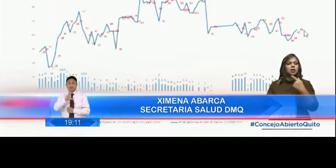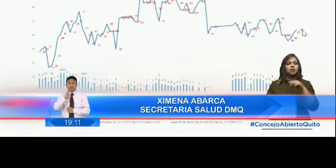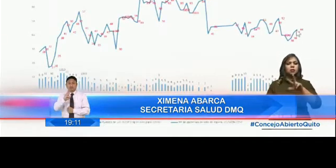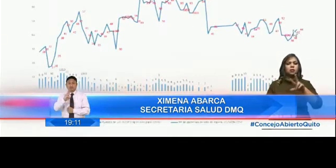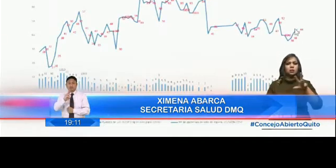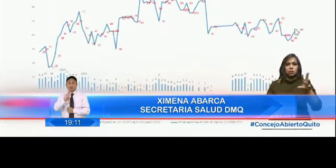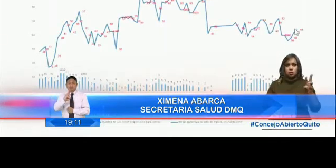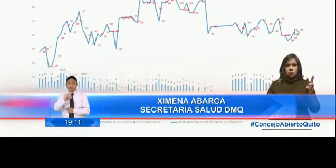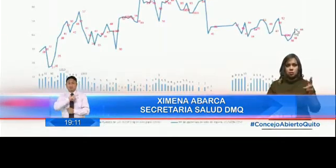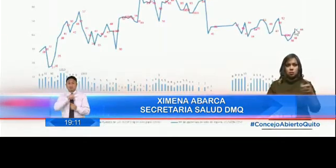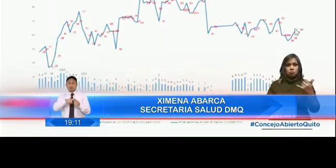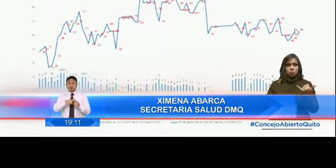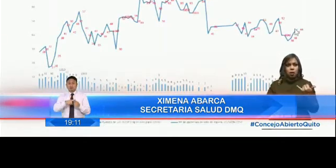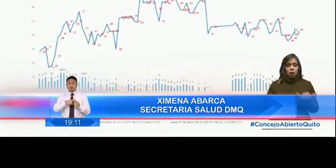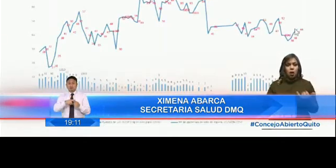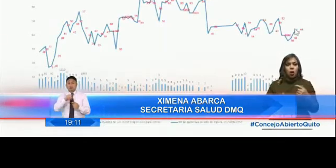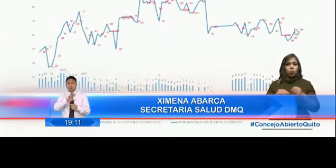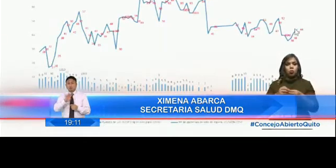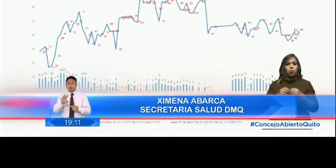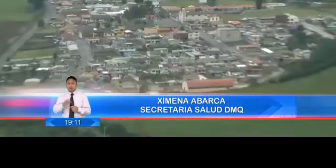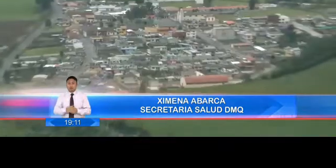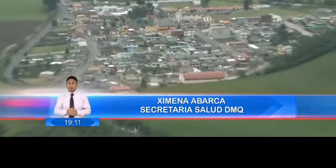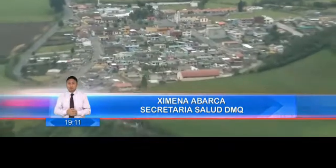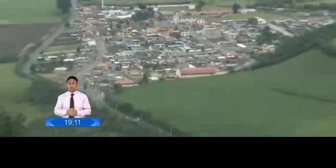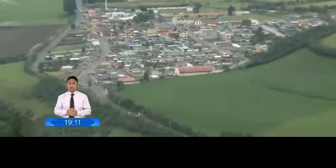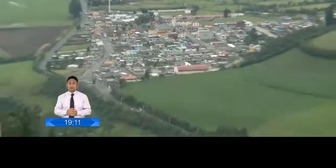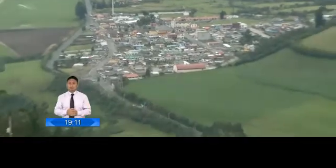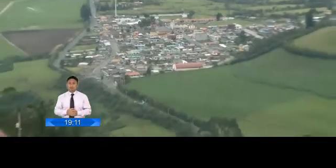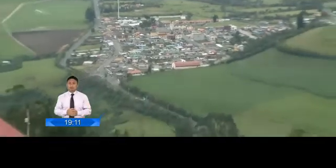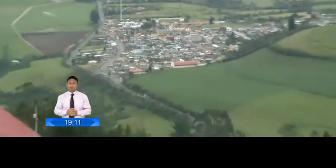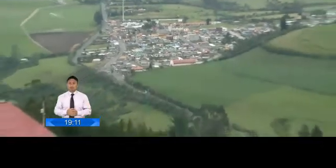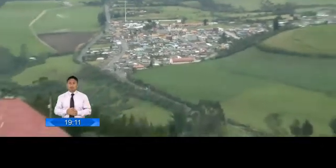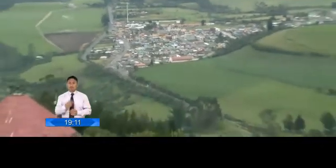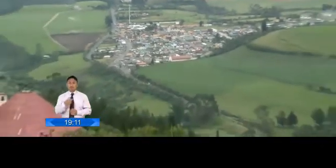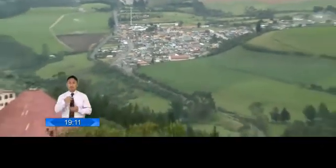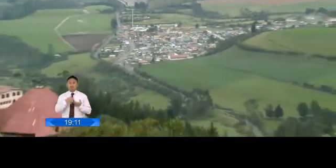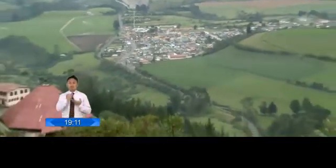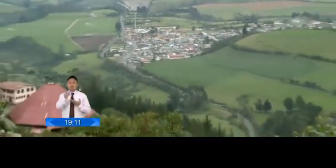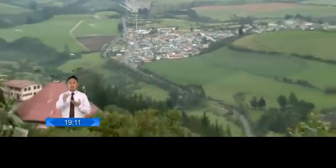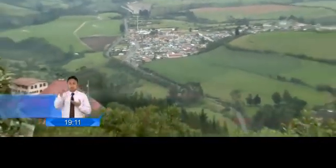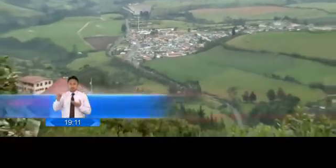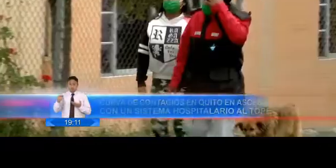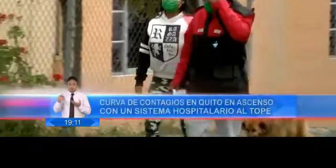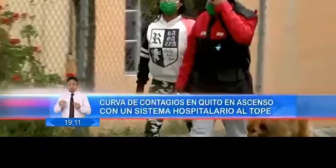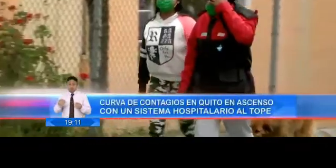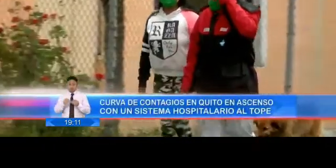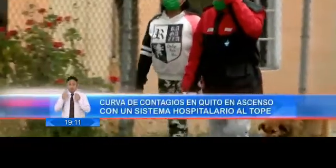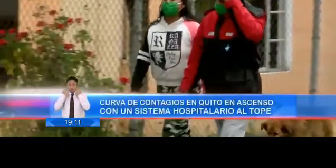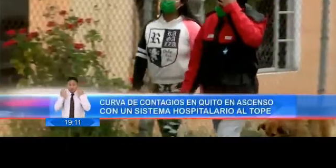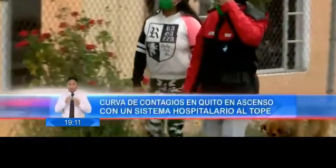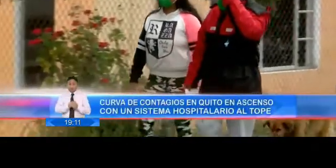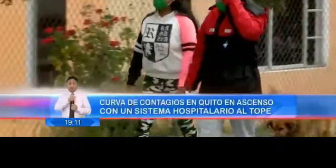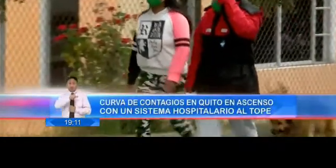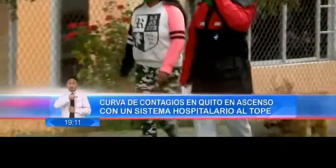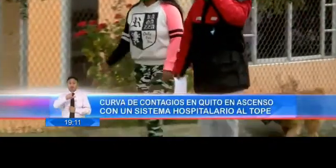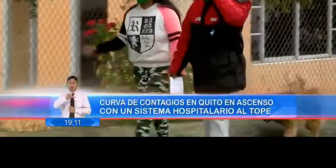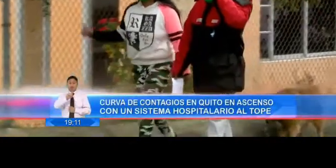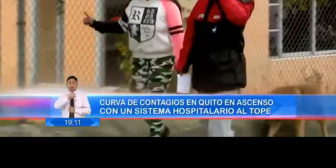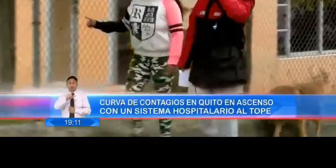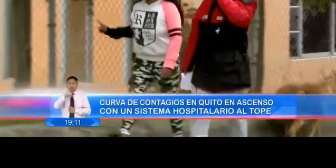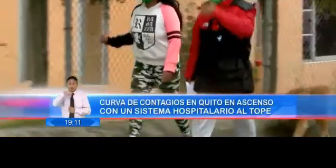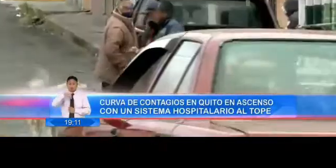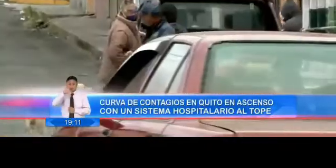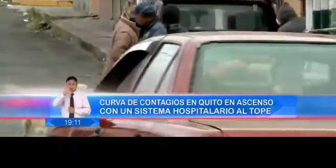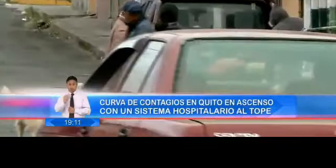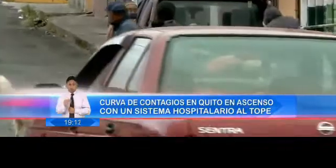hasta el número de 44. Mientras que en dos parrujias se reforzarán los controles. En Yoha, que presentaba la tasa de menor